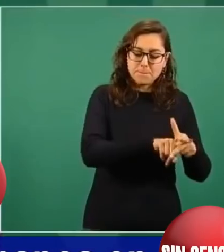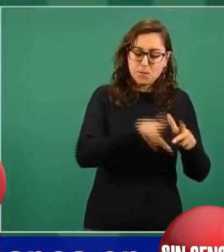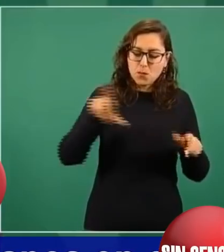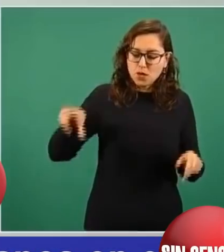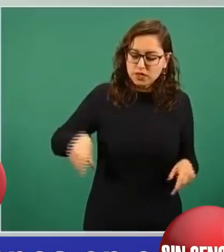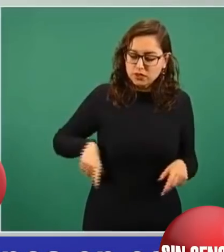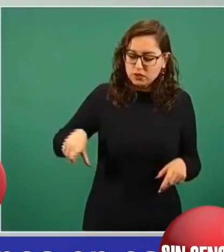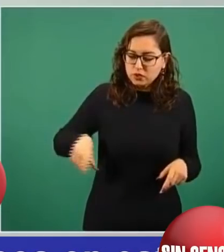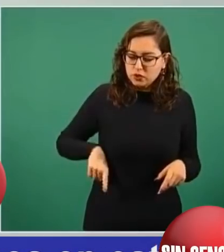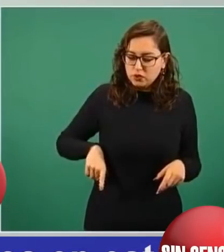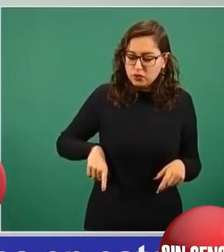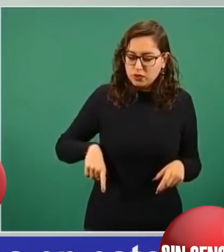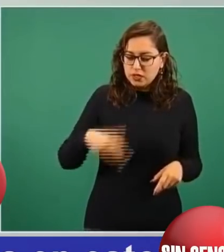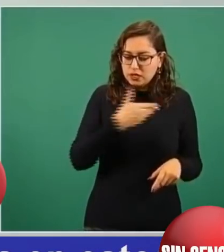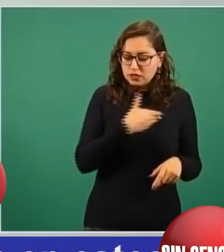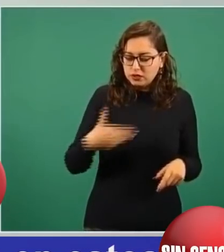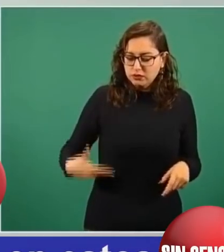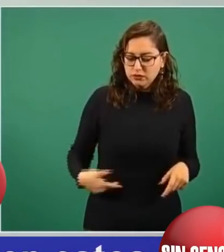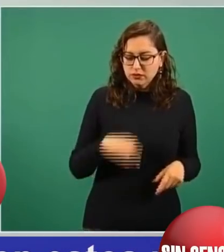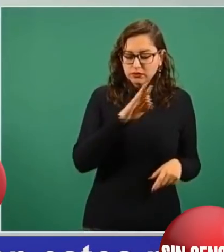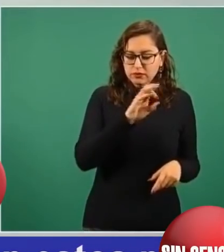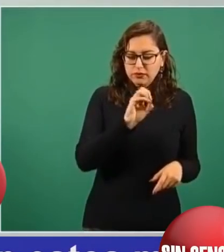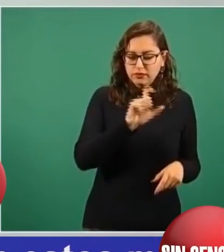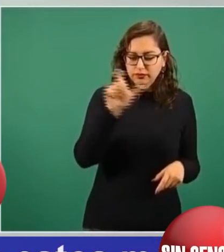creo que el presidente Fox,